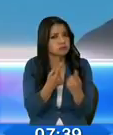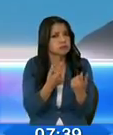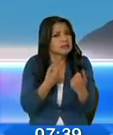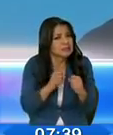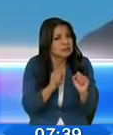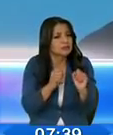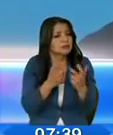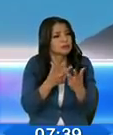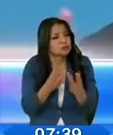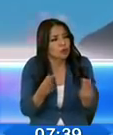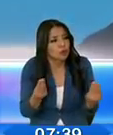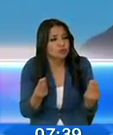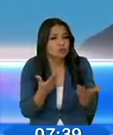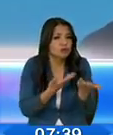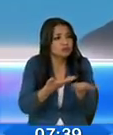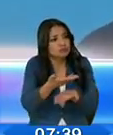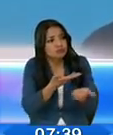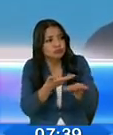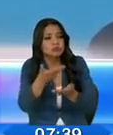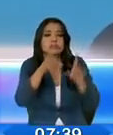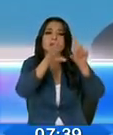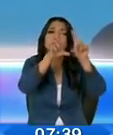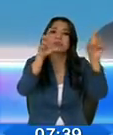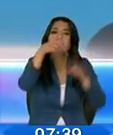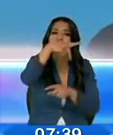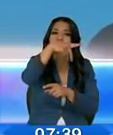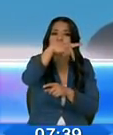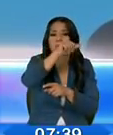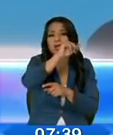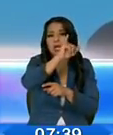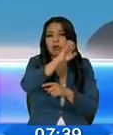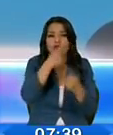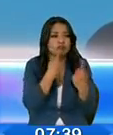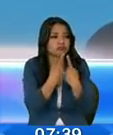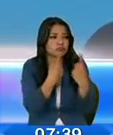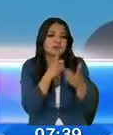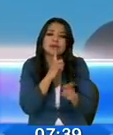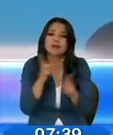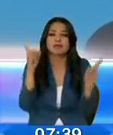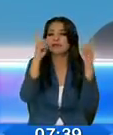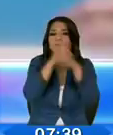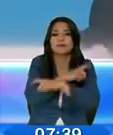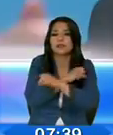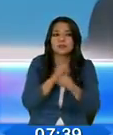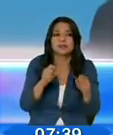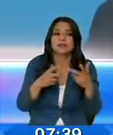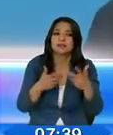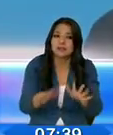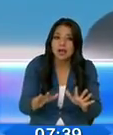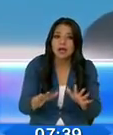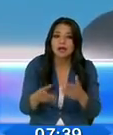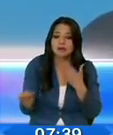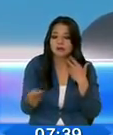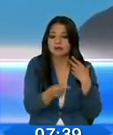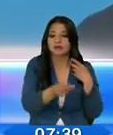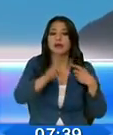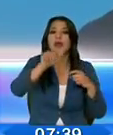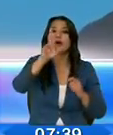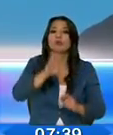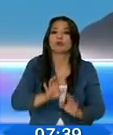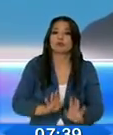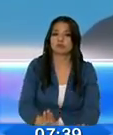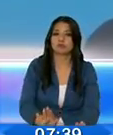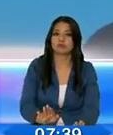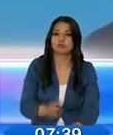potencial arreglo amistoso, entre comillas, porque es muy difícil lograr que Perenco, ya con un laudo en la mano,